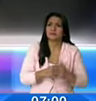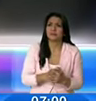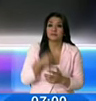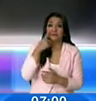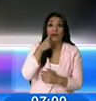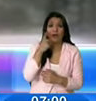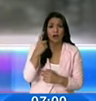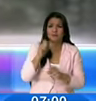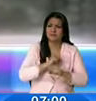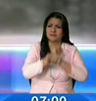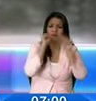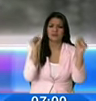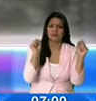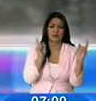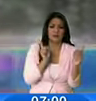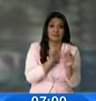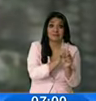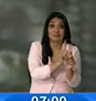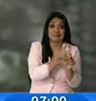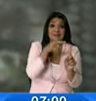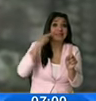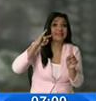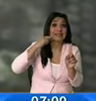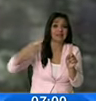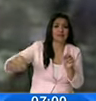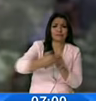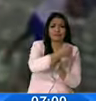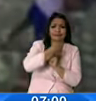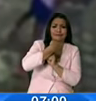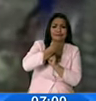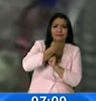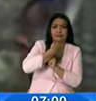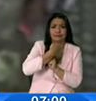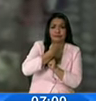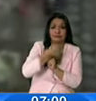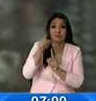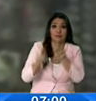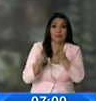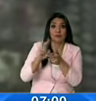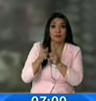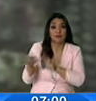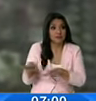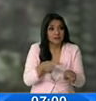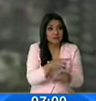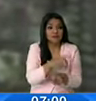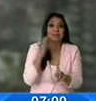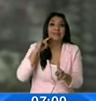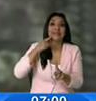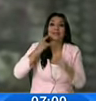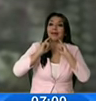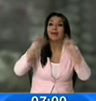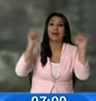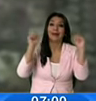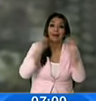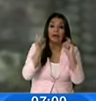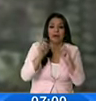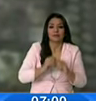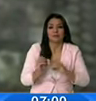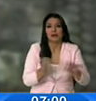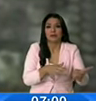a plena luz del día, intenta llevarse a la fuerza a una menor, quien según testimonios de algunos vecinos, logró gritar y pedir auxilio.